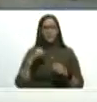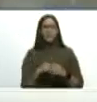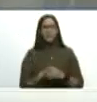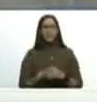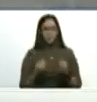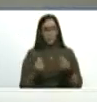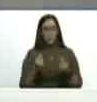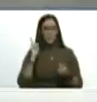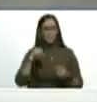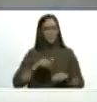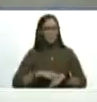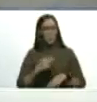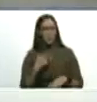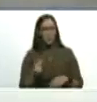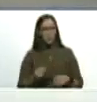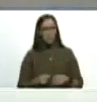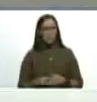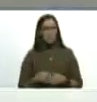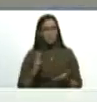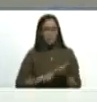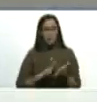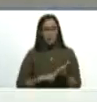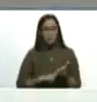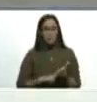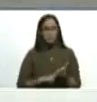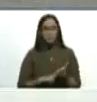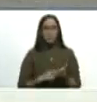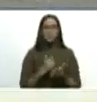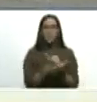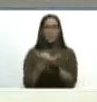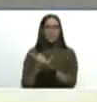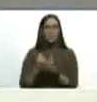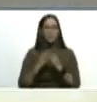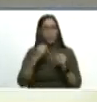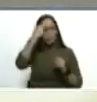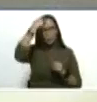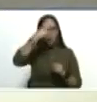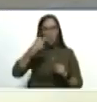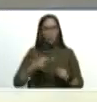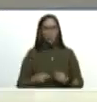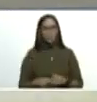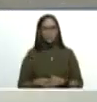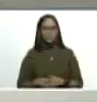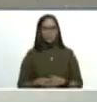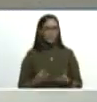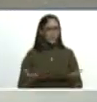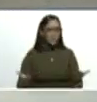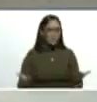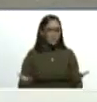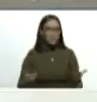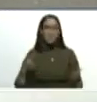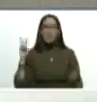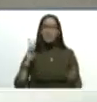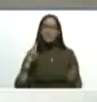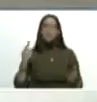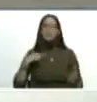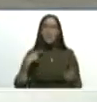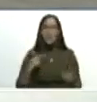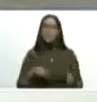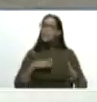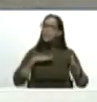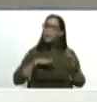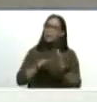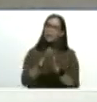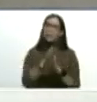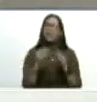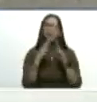platica también, ¿por qué no? ¿Verdad? Si esto va a beneficiar a todo el pueblo. ¿Ah? Y Venezuela tenemos que echarla para adelante